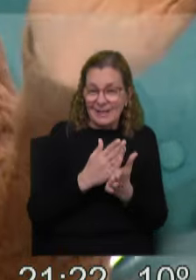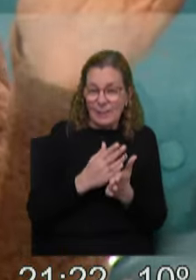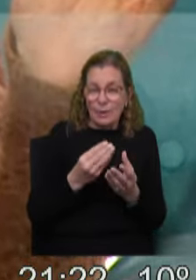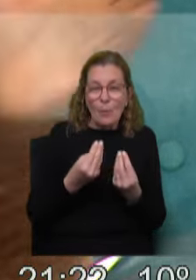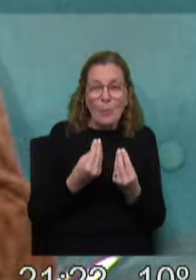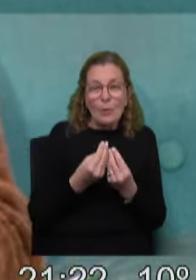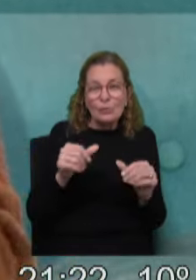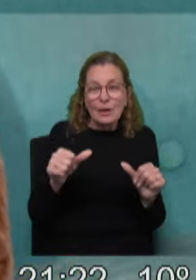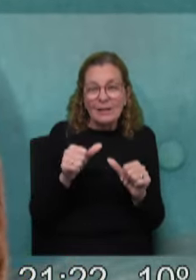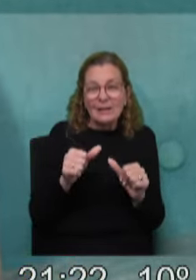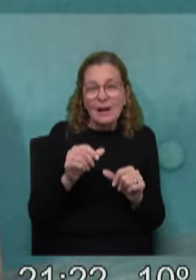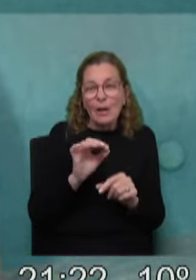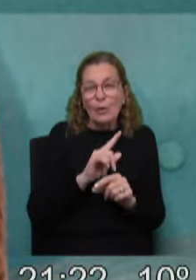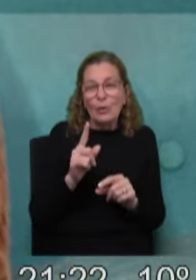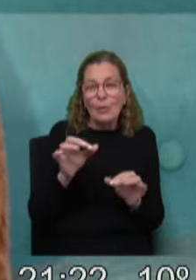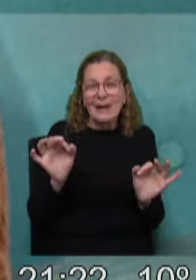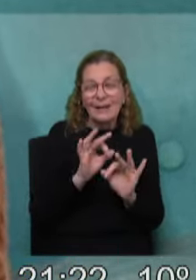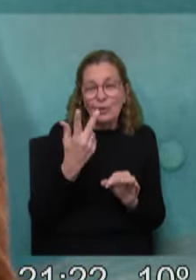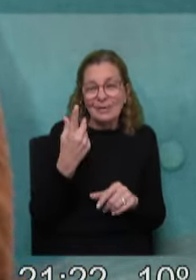mucho en hacerla o no, una canción, son